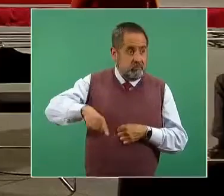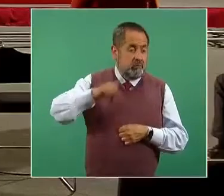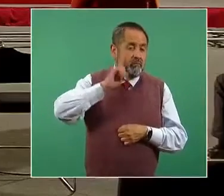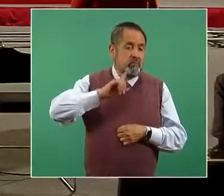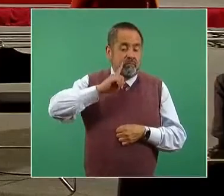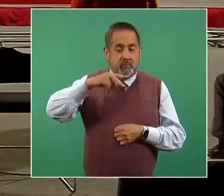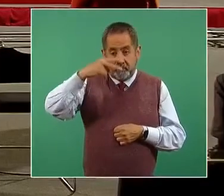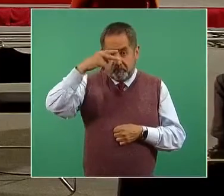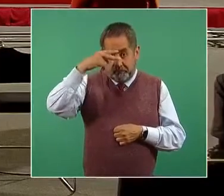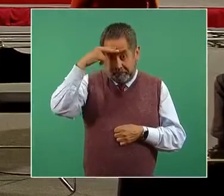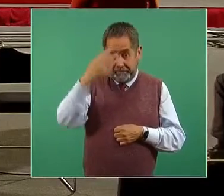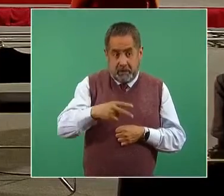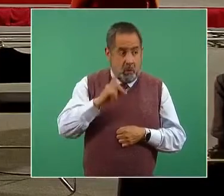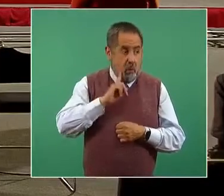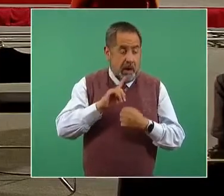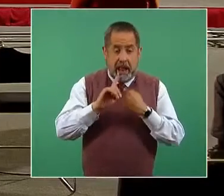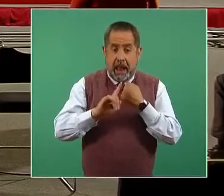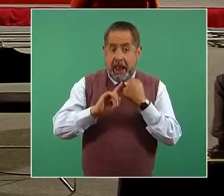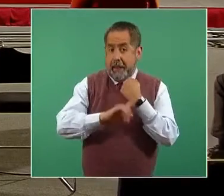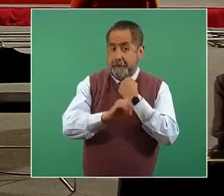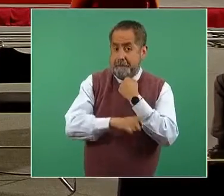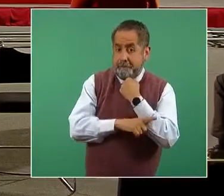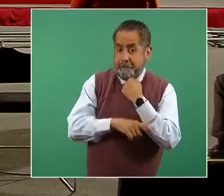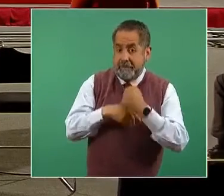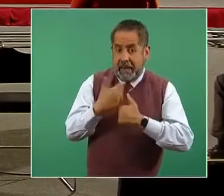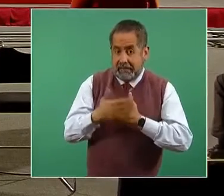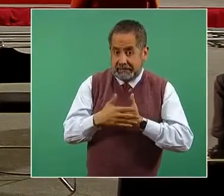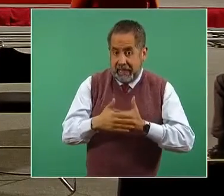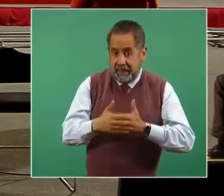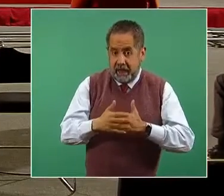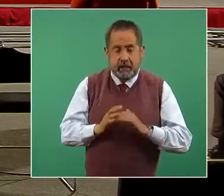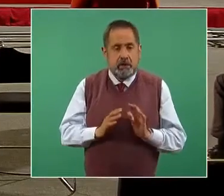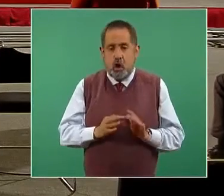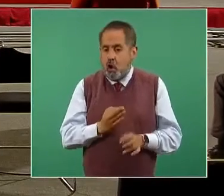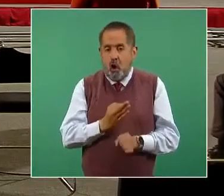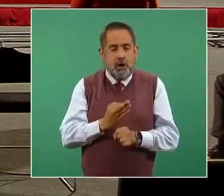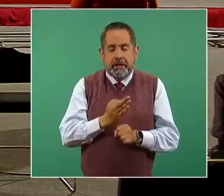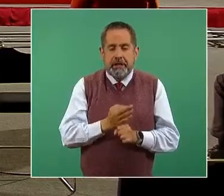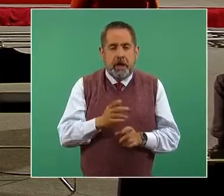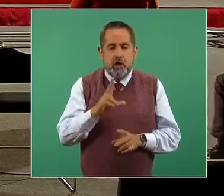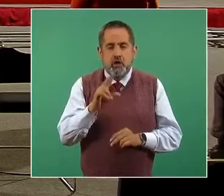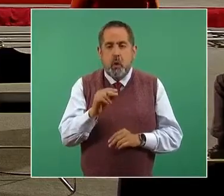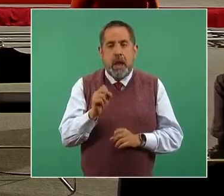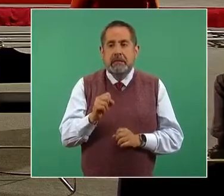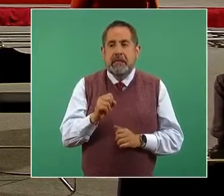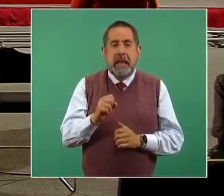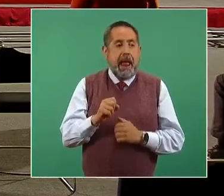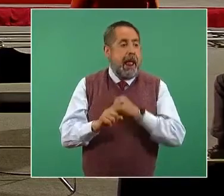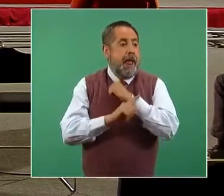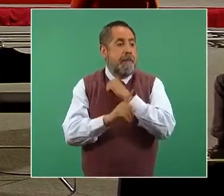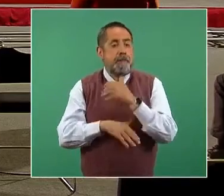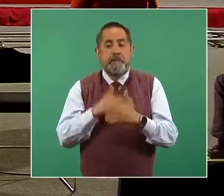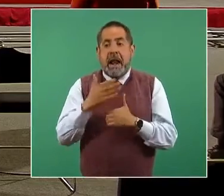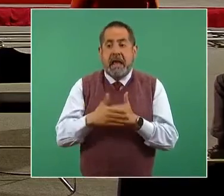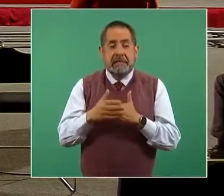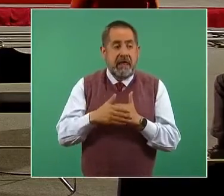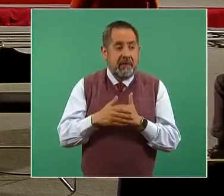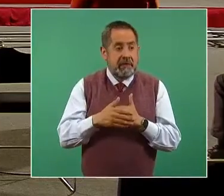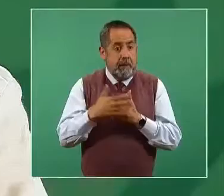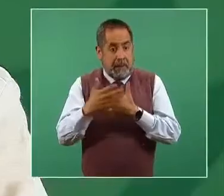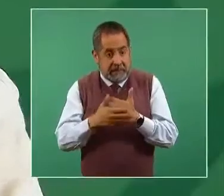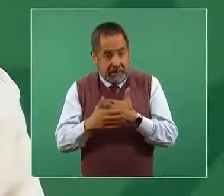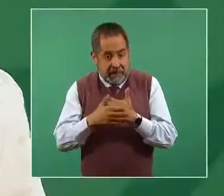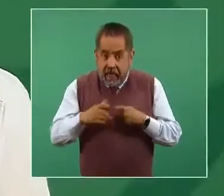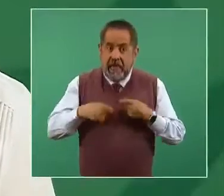México? En este momento, en el programa nacional, no estamos incluyendo embarazadas por el hecho de ser